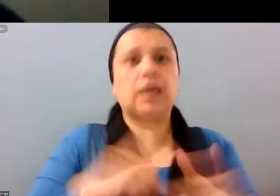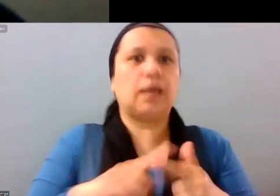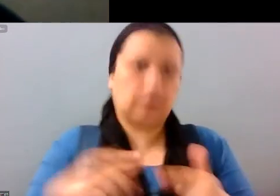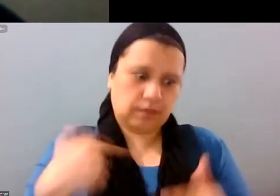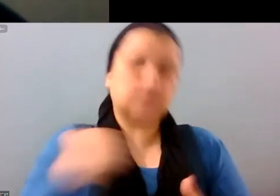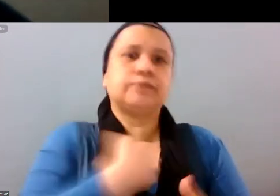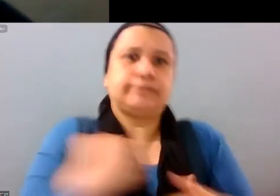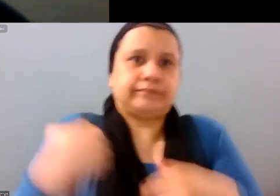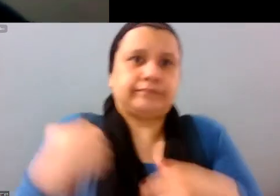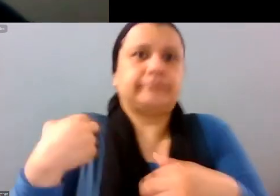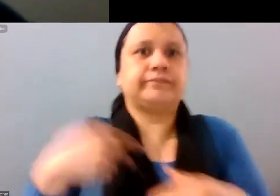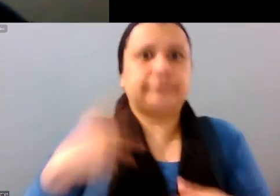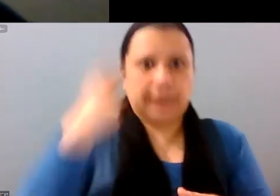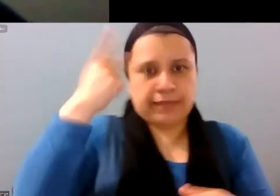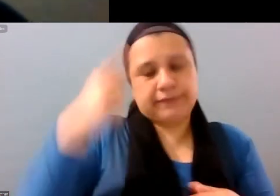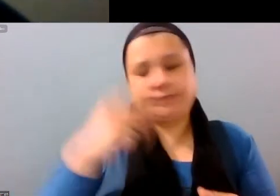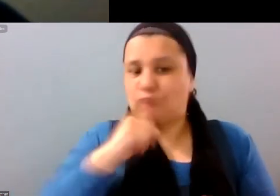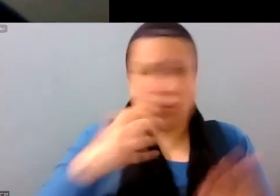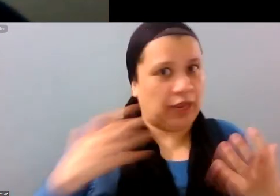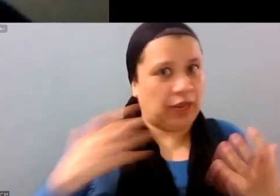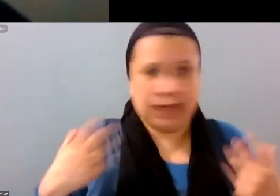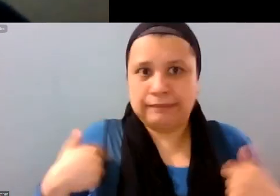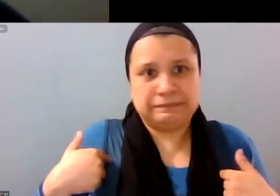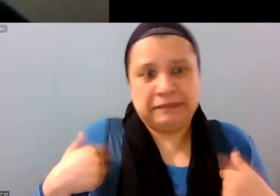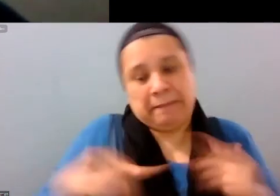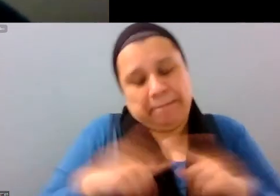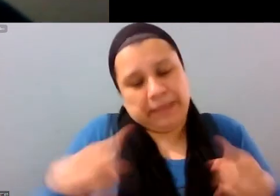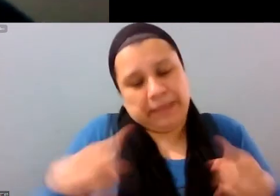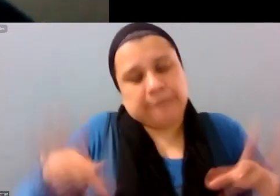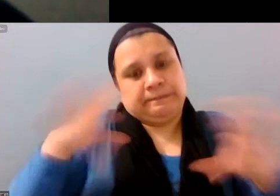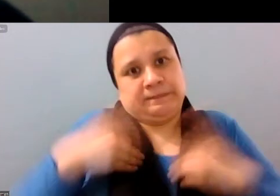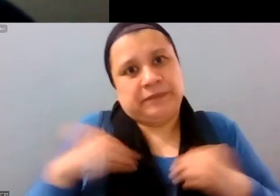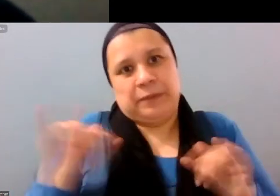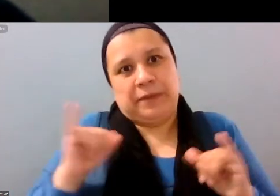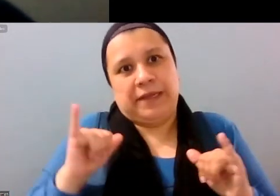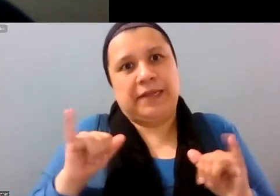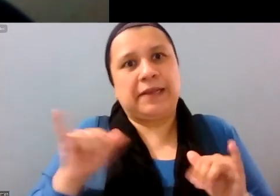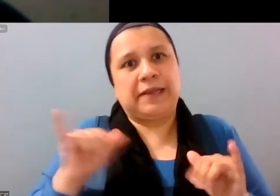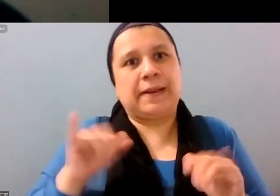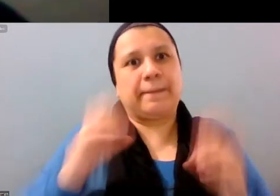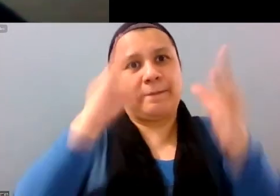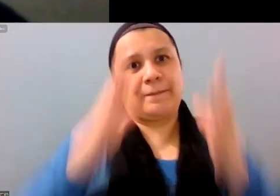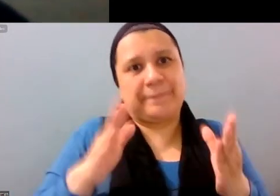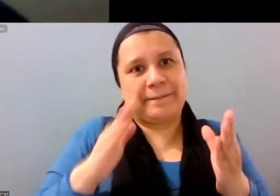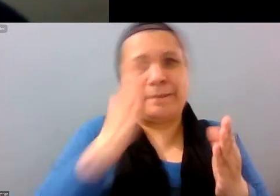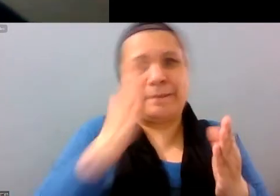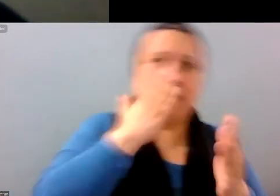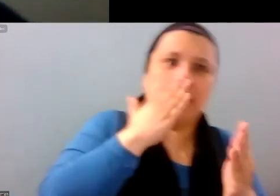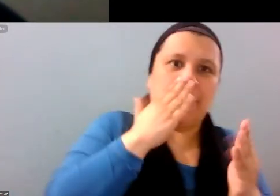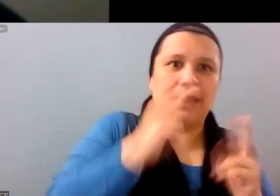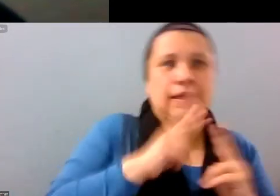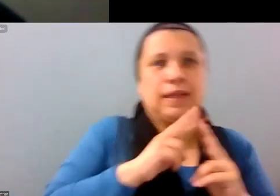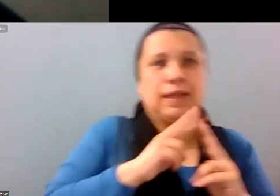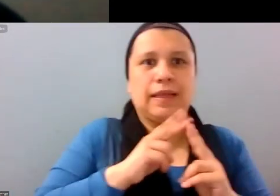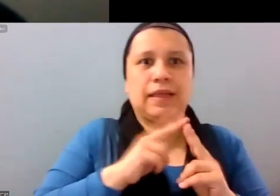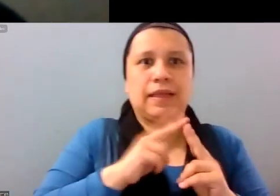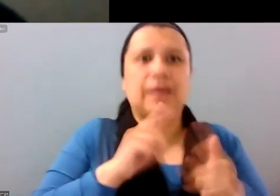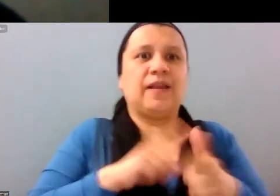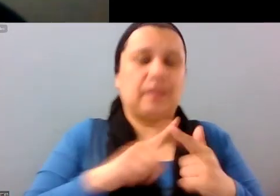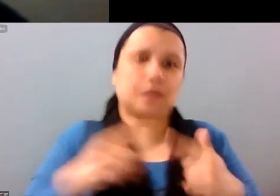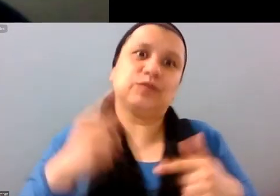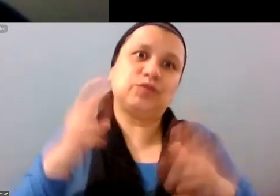aunque no quiera pues tiene que asumir el papel de docente y de mamá entonces también es un poco complicado porque